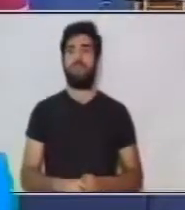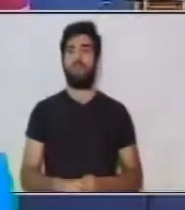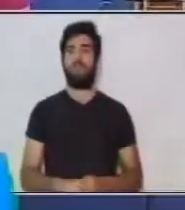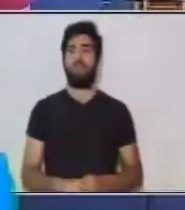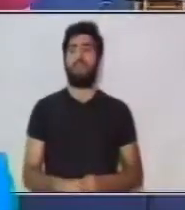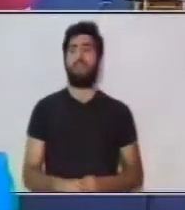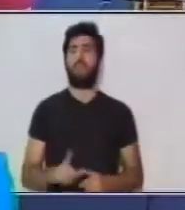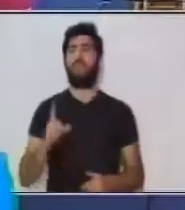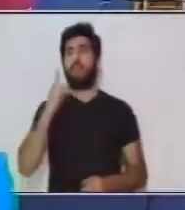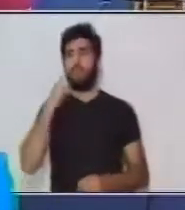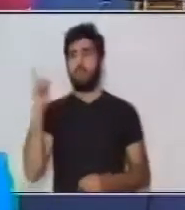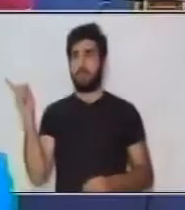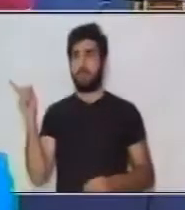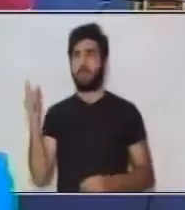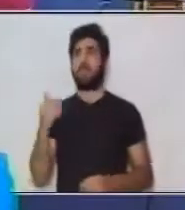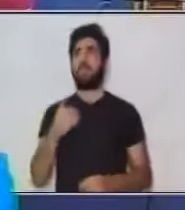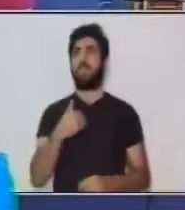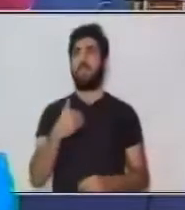Tiene